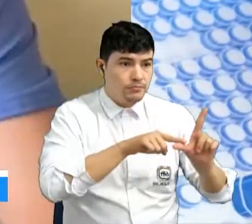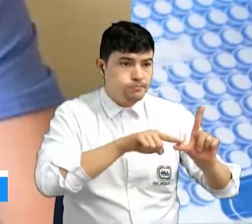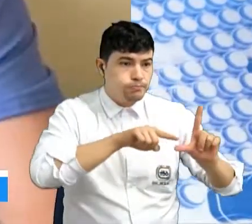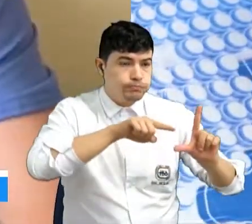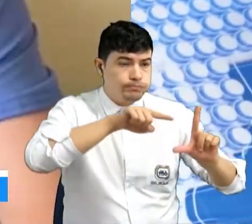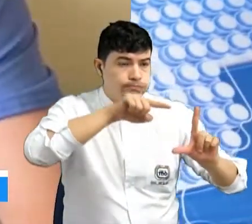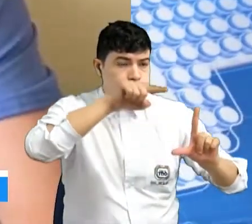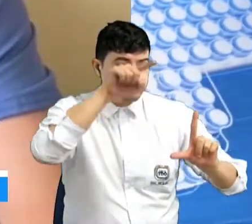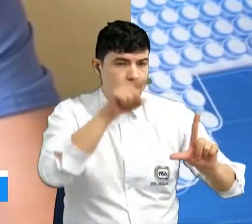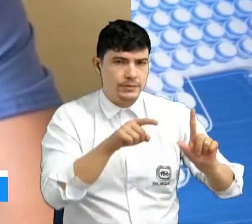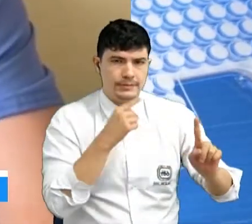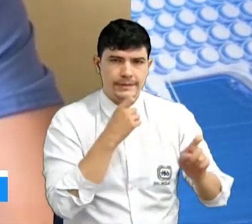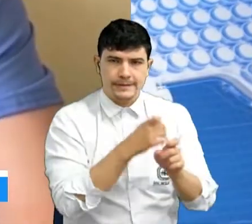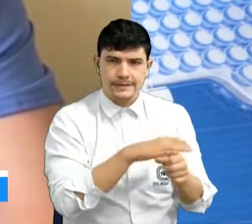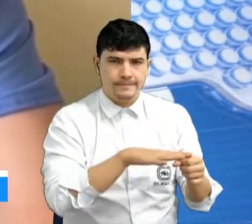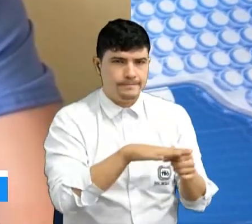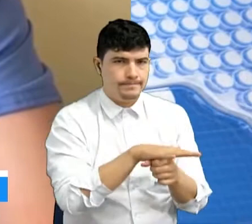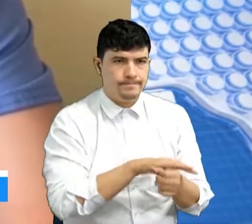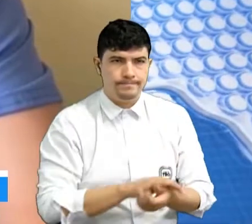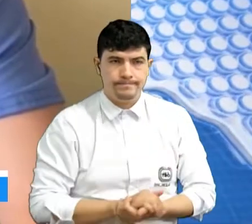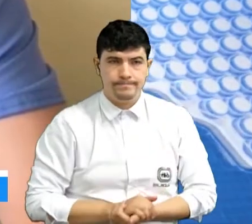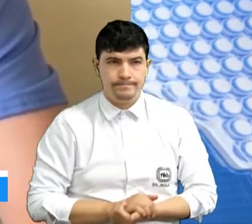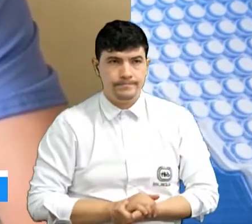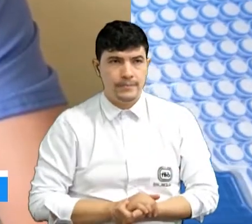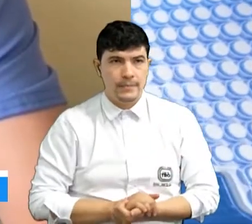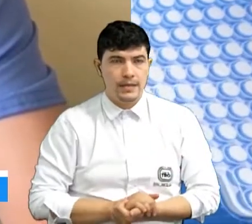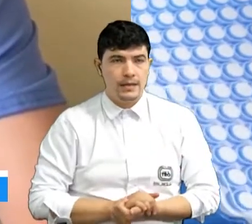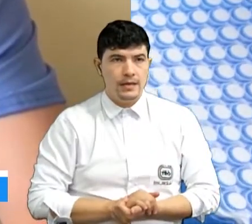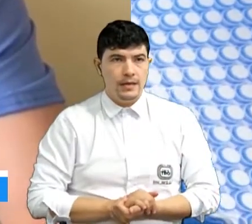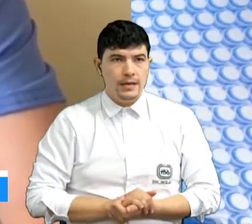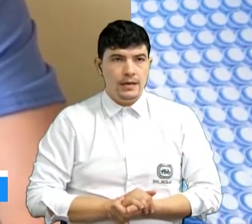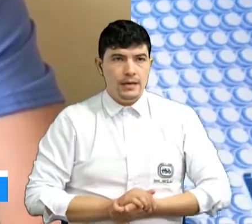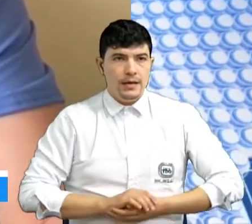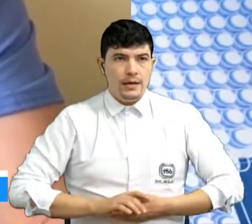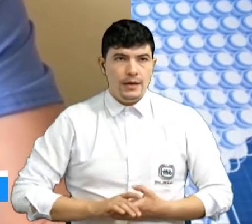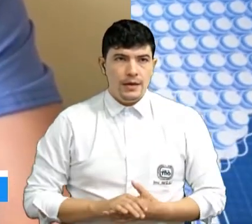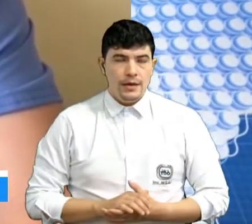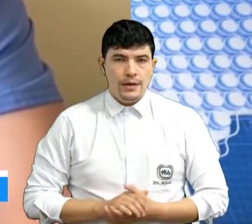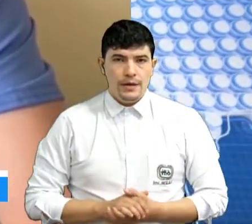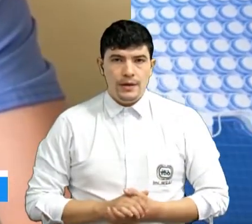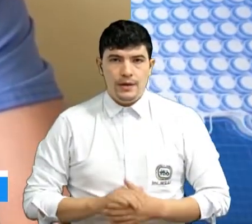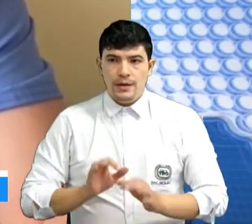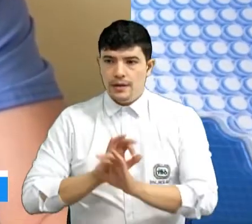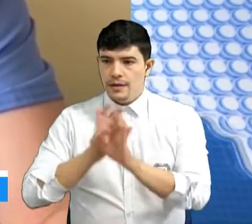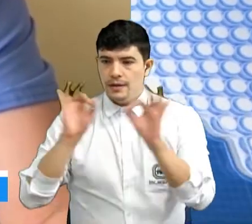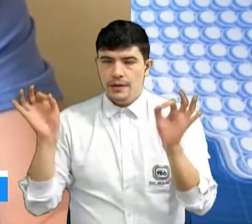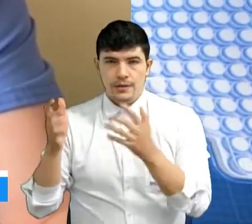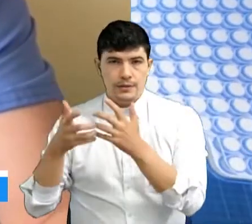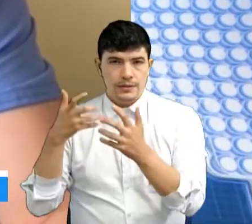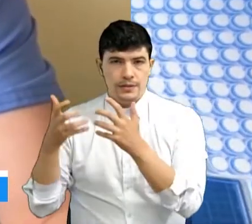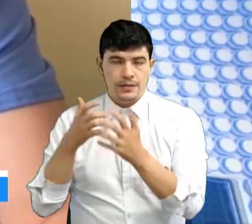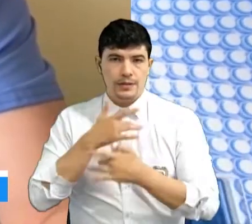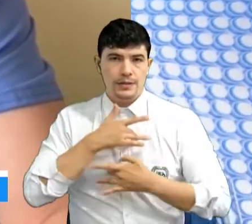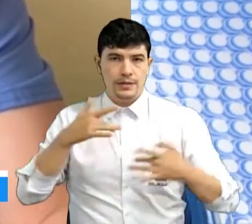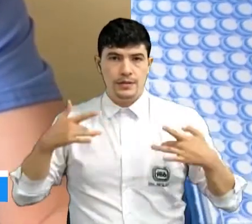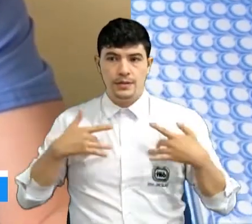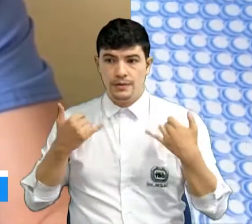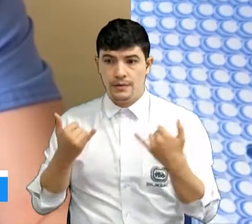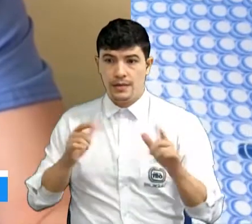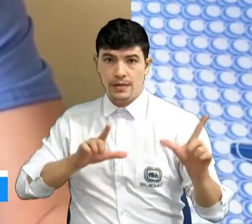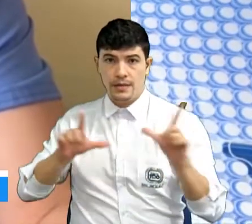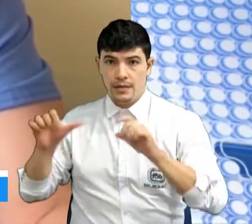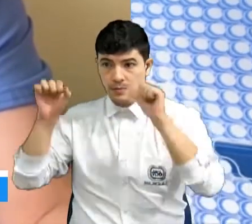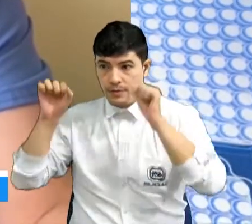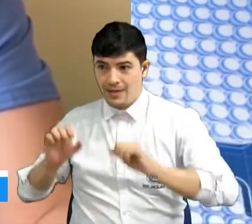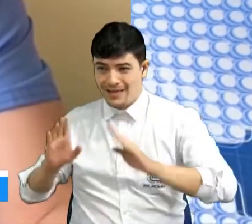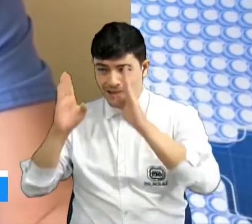Ningún sistema de salud en el mundo está preparado para afrontar una pandemia de la categoría que estamos viviendo. No hay los suficientes elementos, no